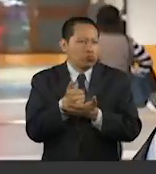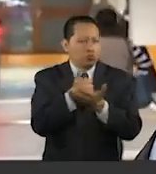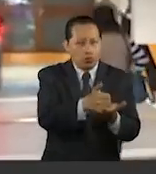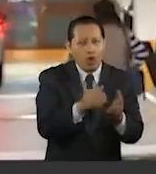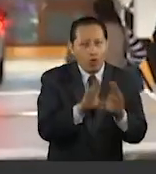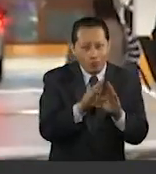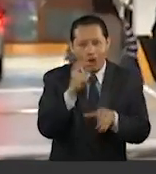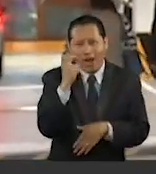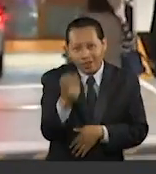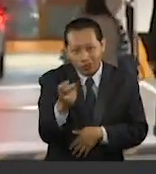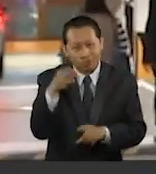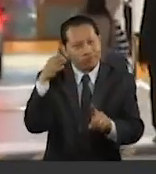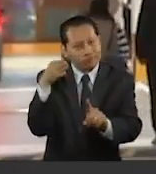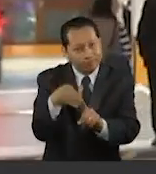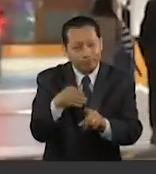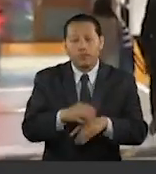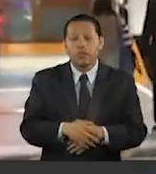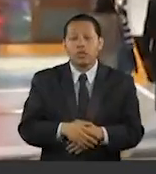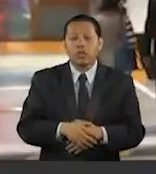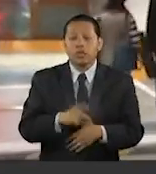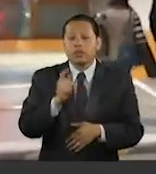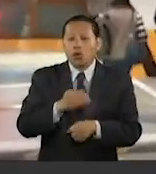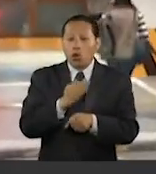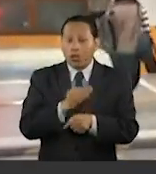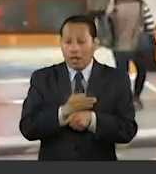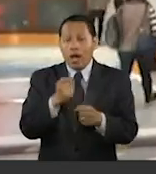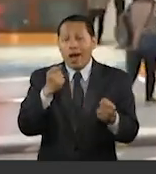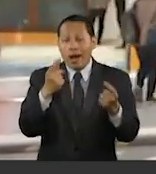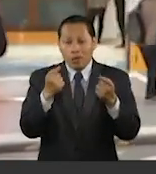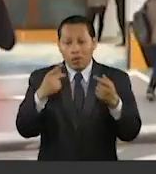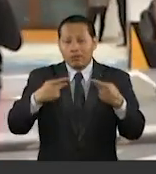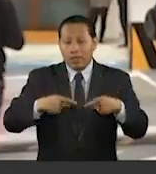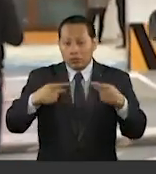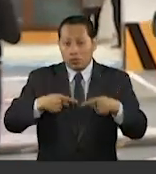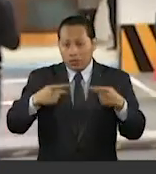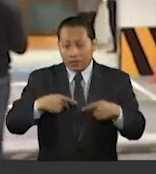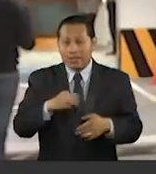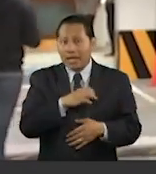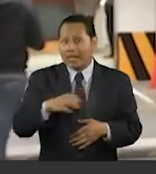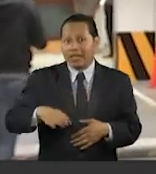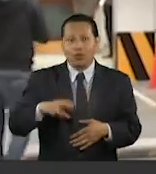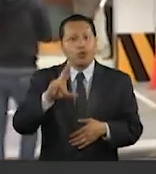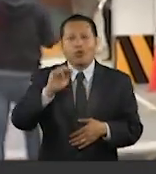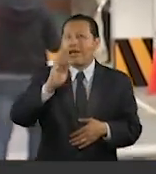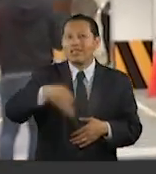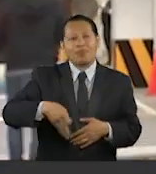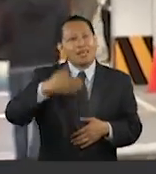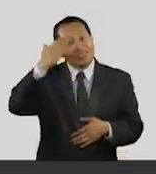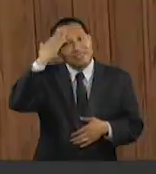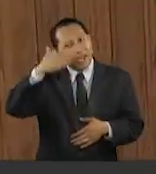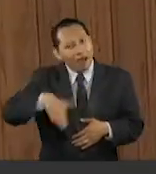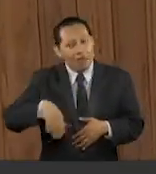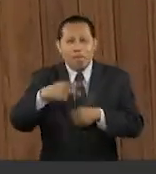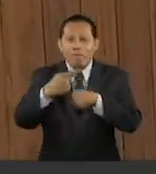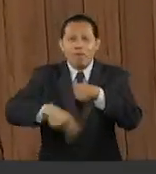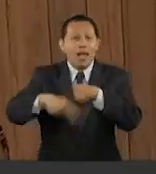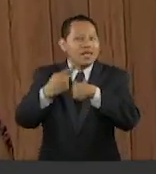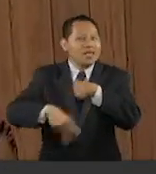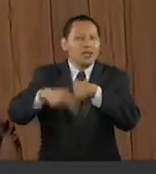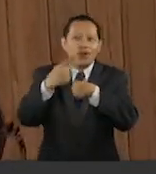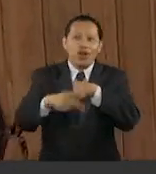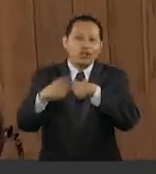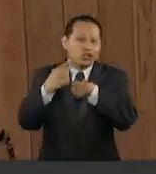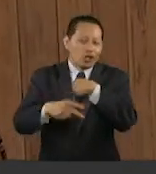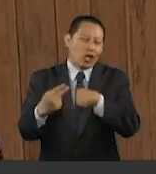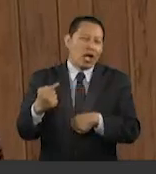hoy hay personas que están declinando o que no aceptaron una candidatura porque saben que ya se están jugando la vida como el tema